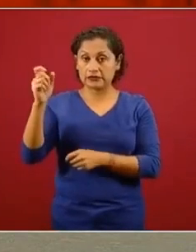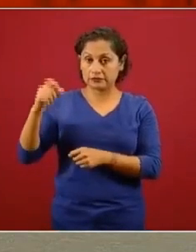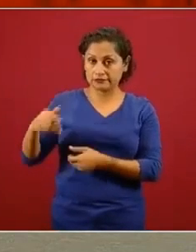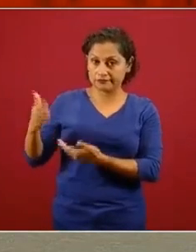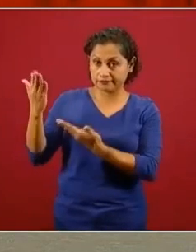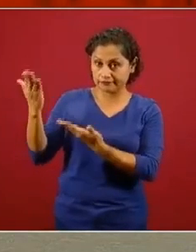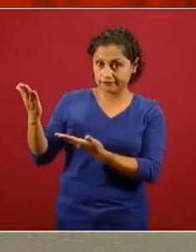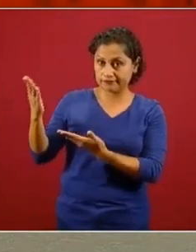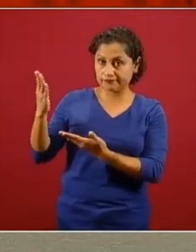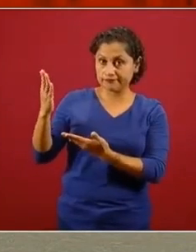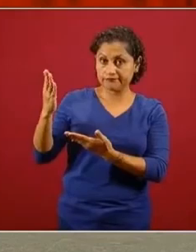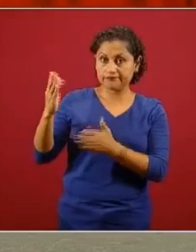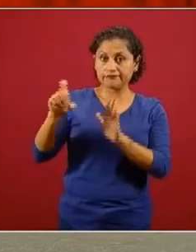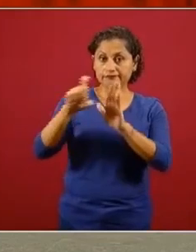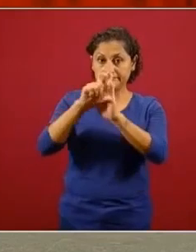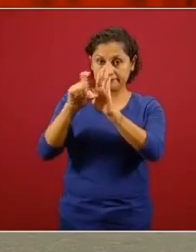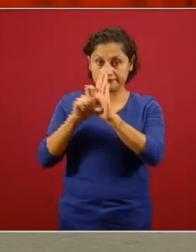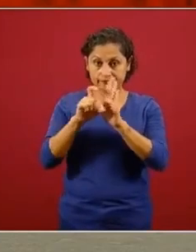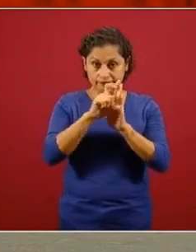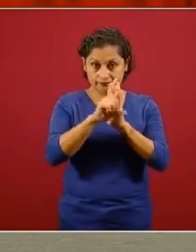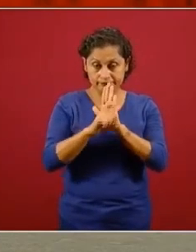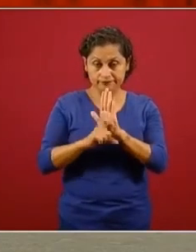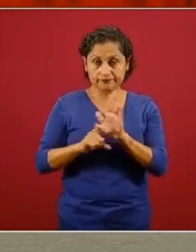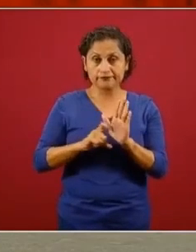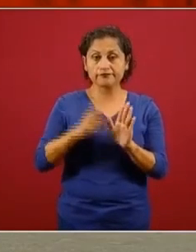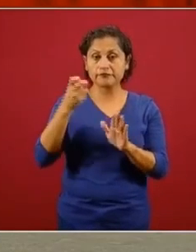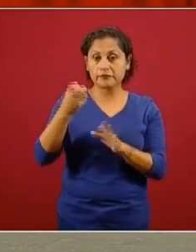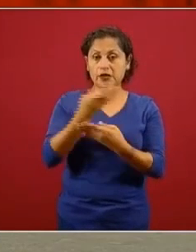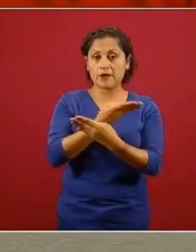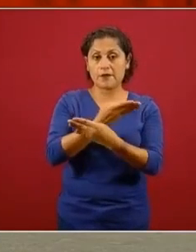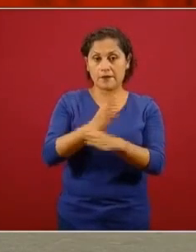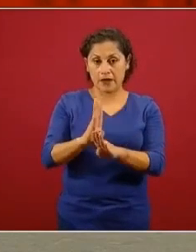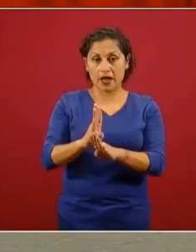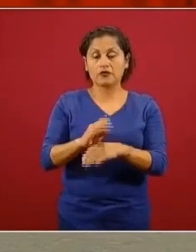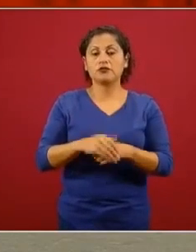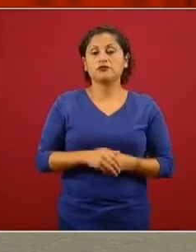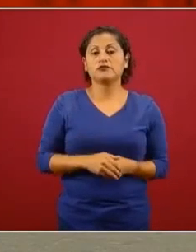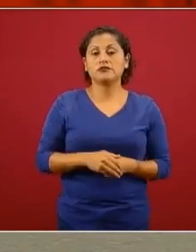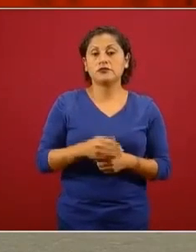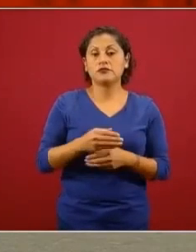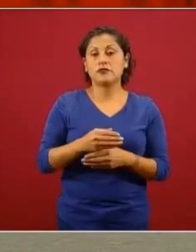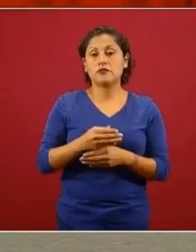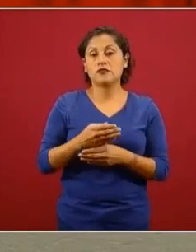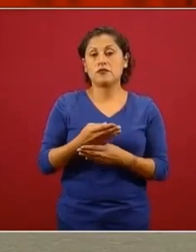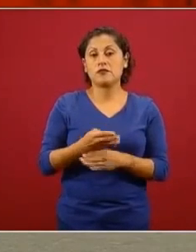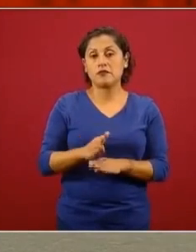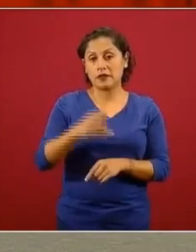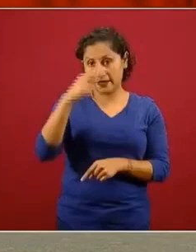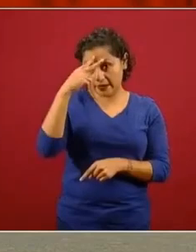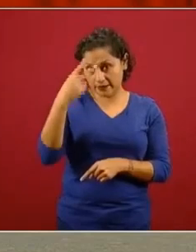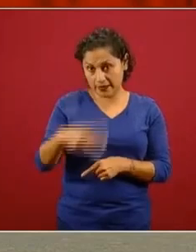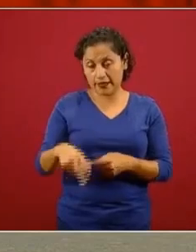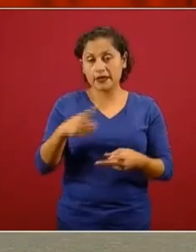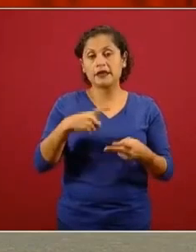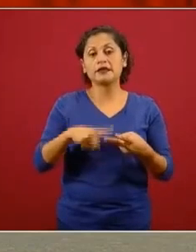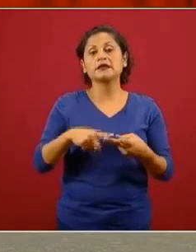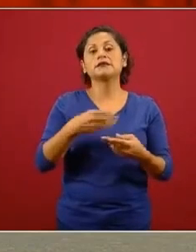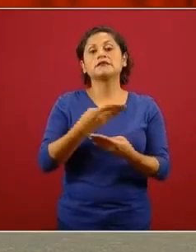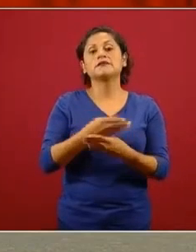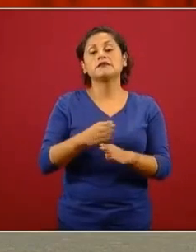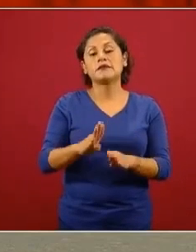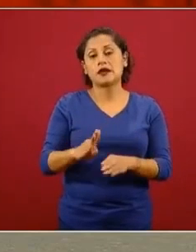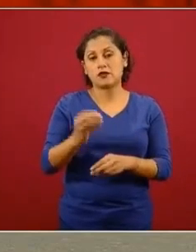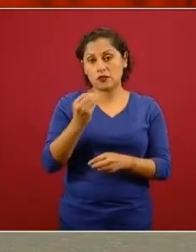importantes del país, desde los más grandes, Citibanamex, Bancomer, hasta bancos